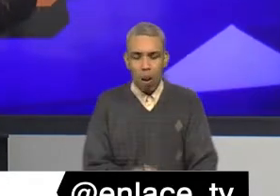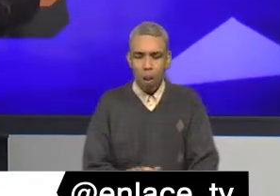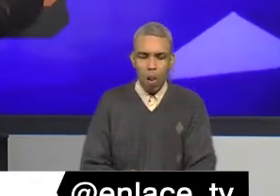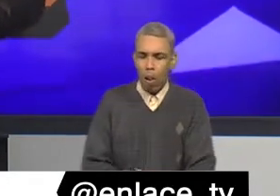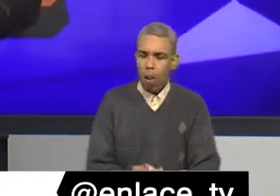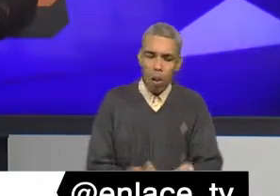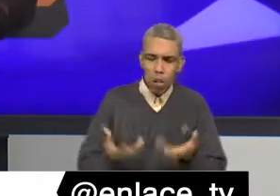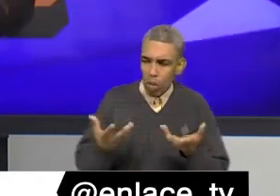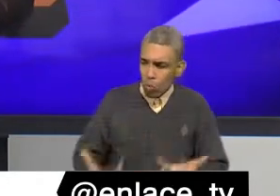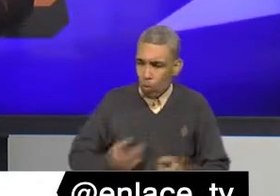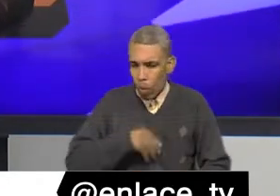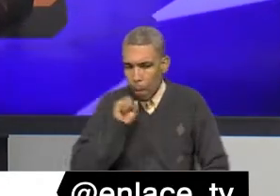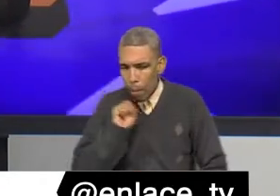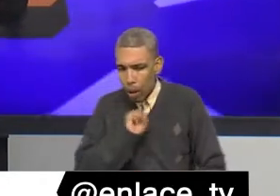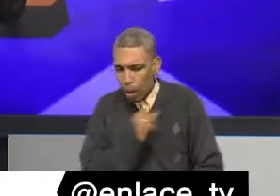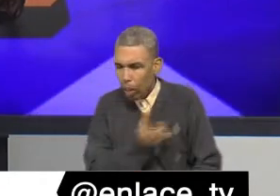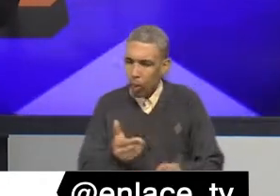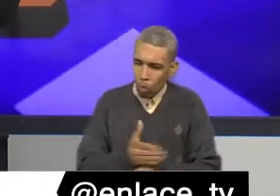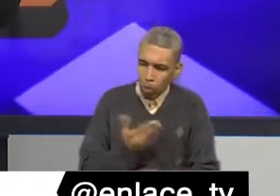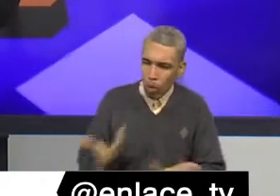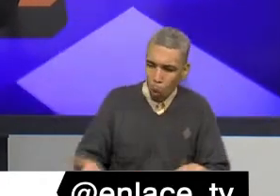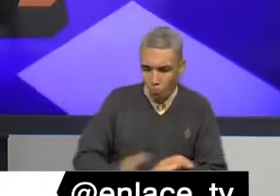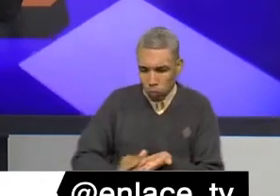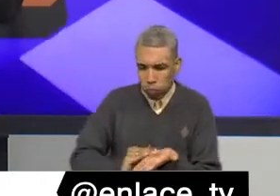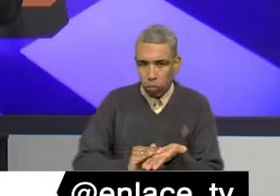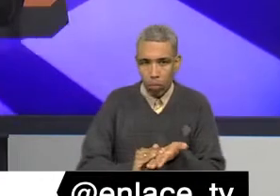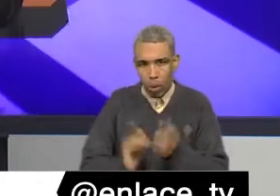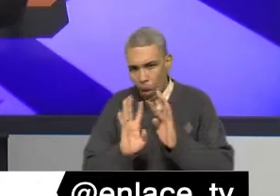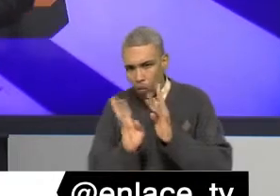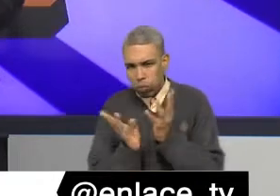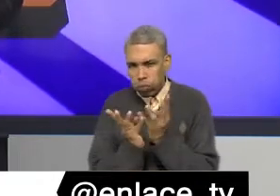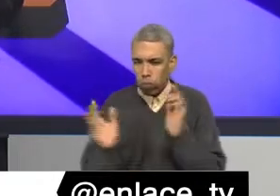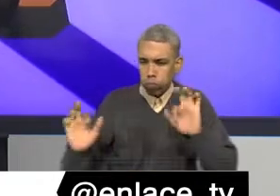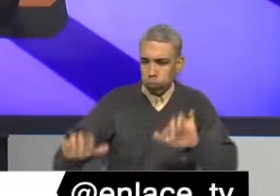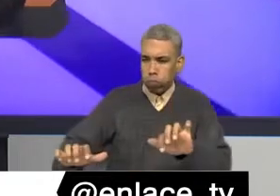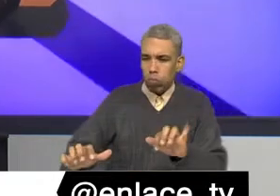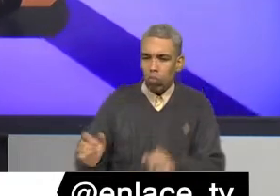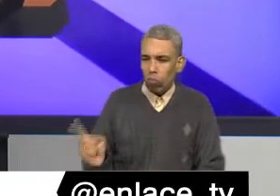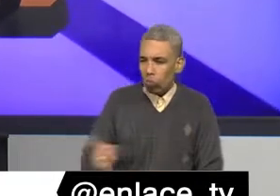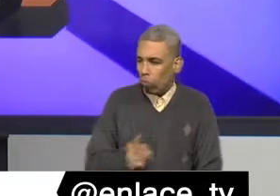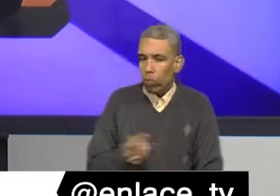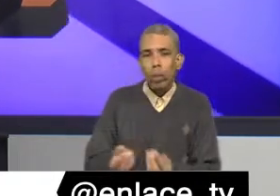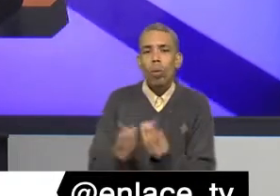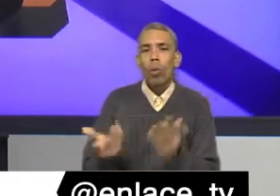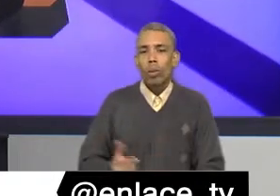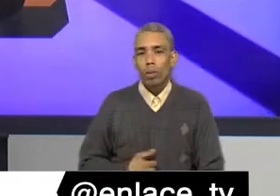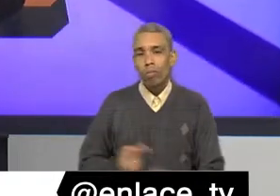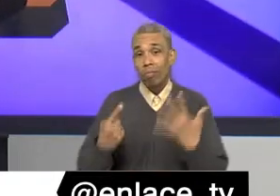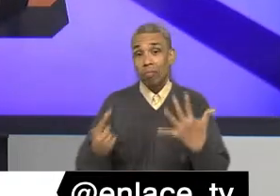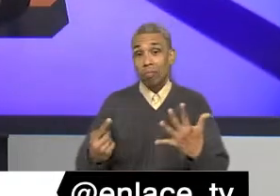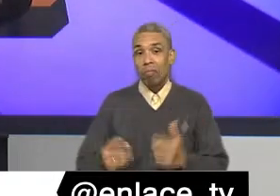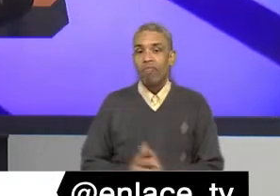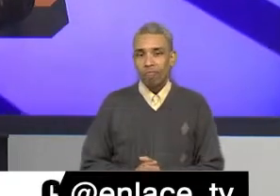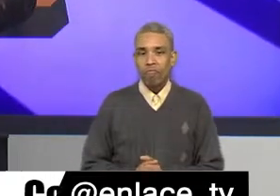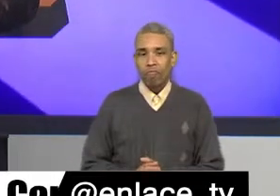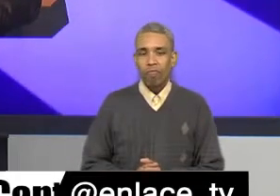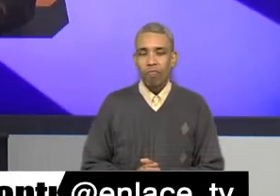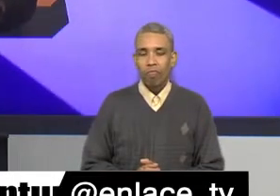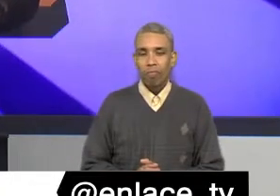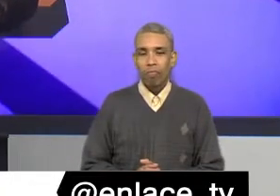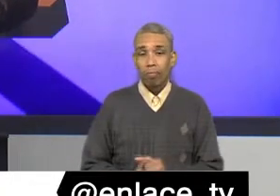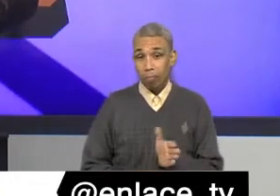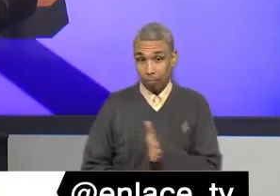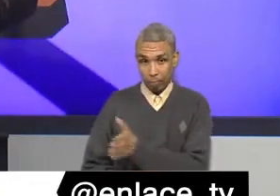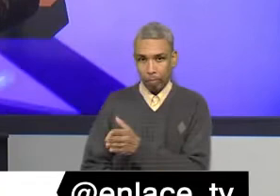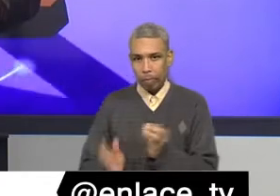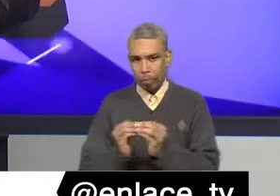de Barranca Bermeja. Los parlamentarios, en total 6, participan masivamente de esa actividad que se desarrolla en Expoeventos. También hablaremos